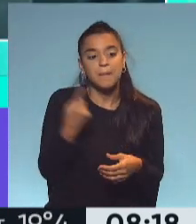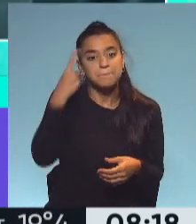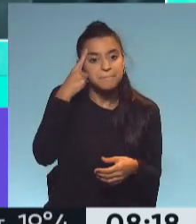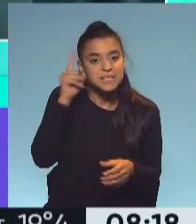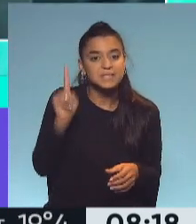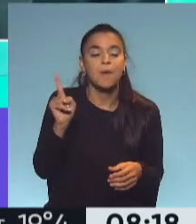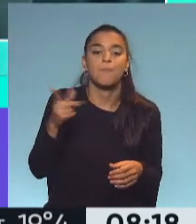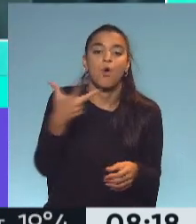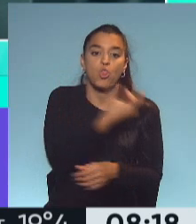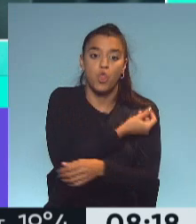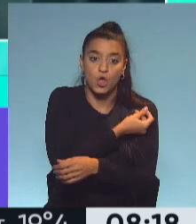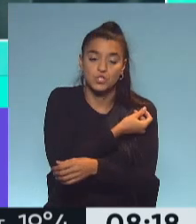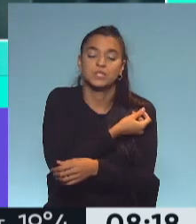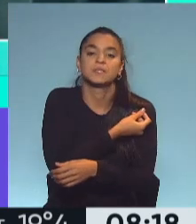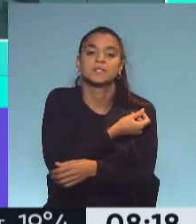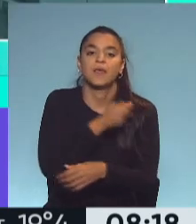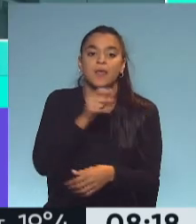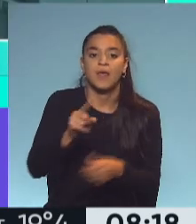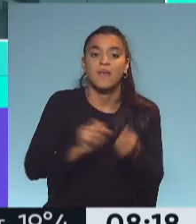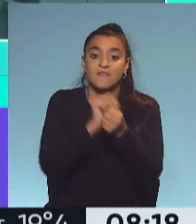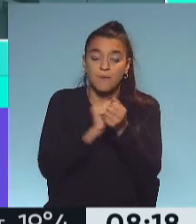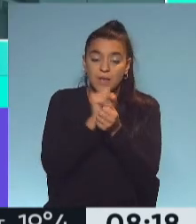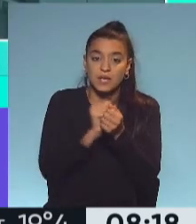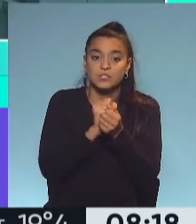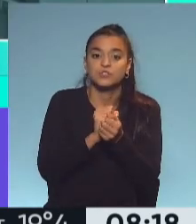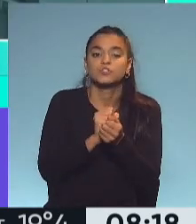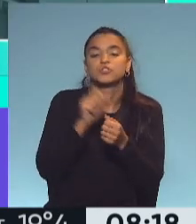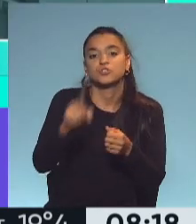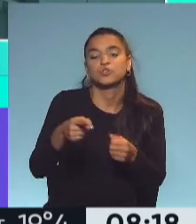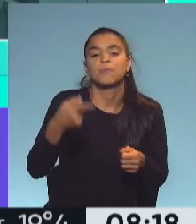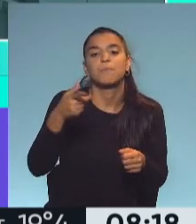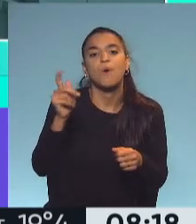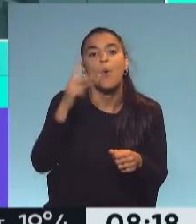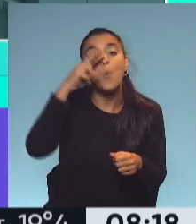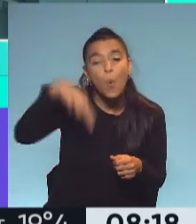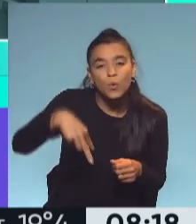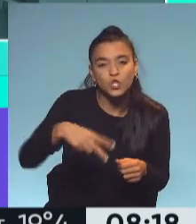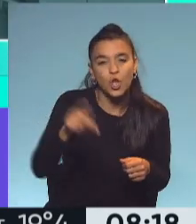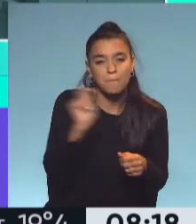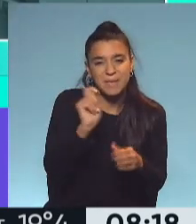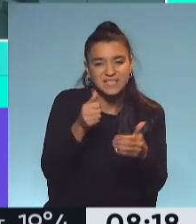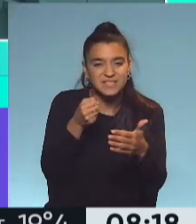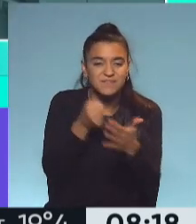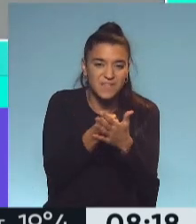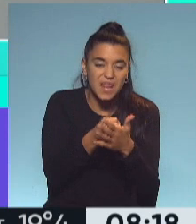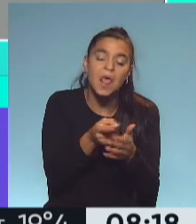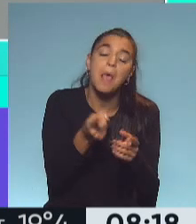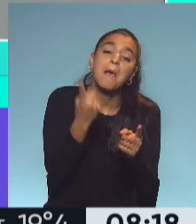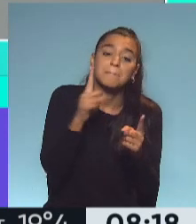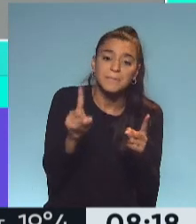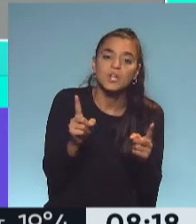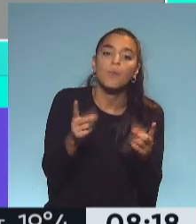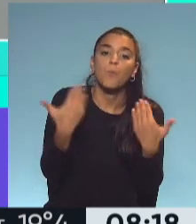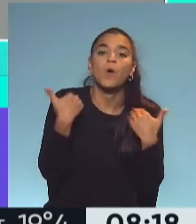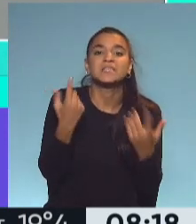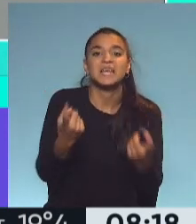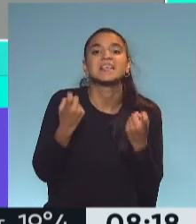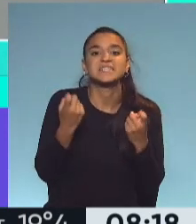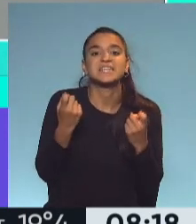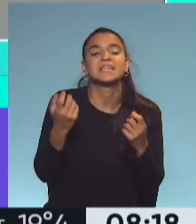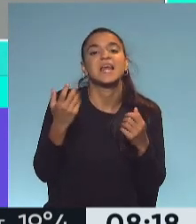tener dosis de esta fabricación de vacunas a finales del mes de junio, pero también es posible que requiera un poquito más de tiempo.